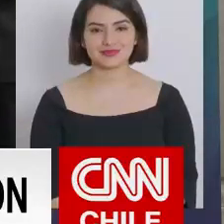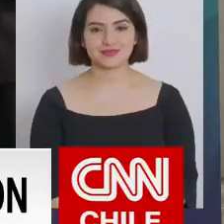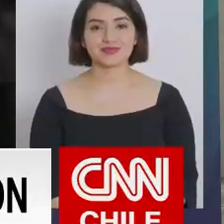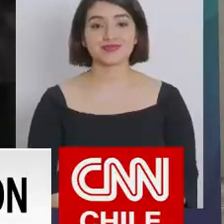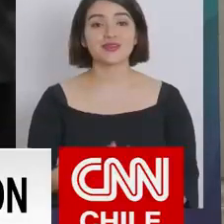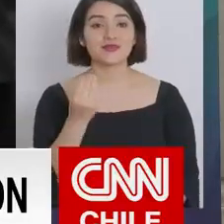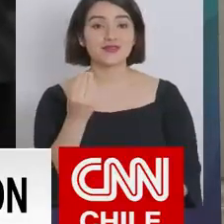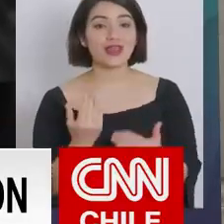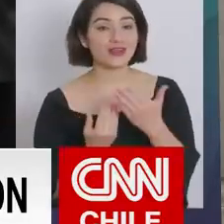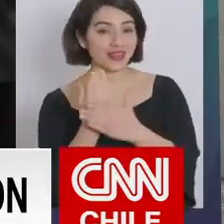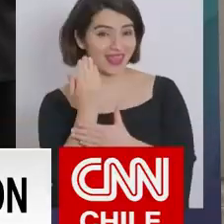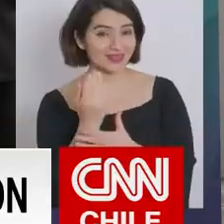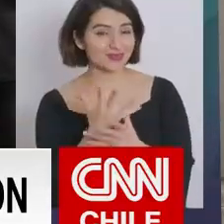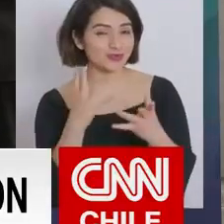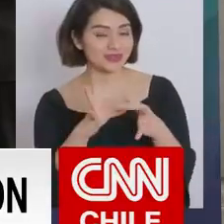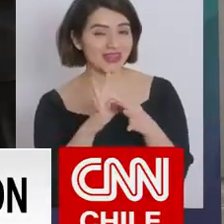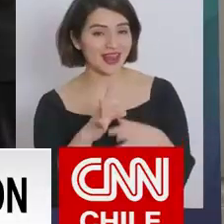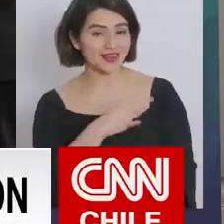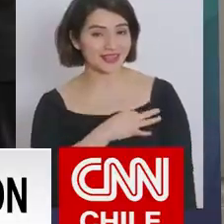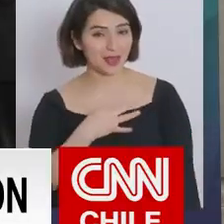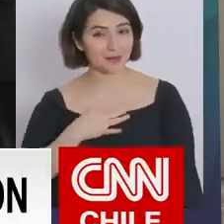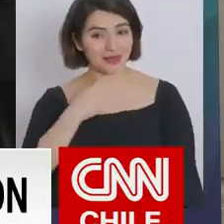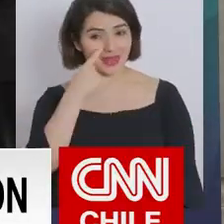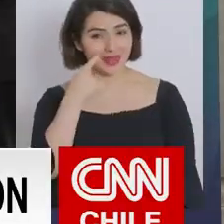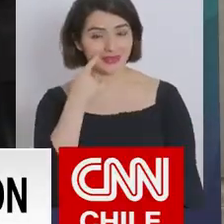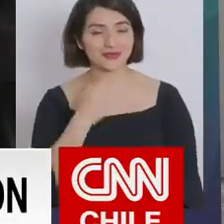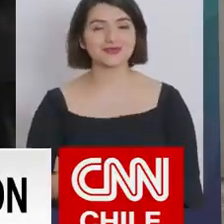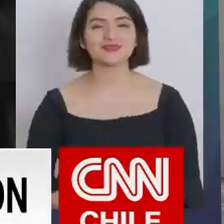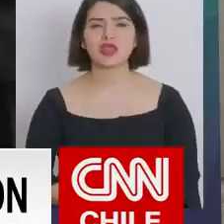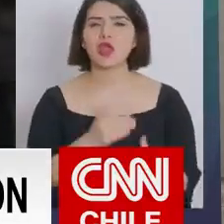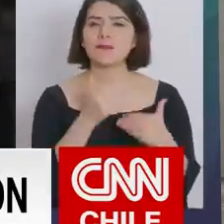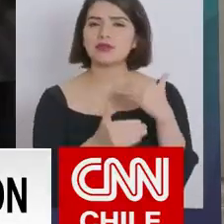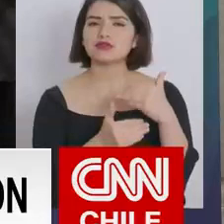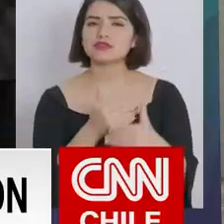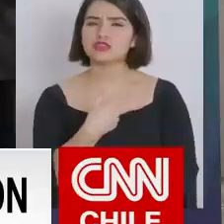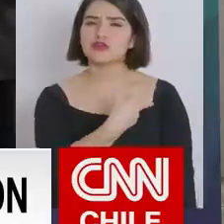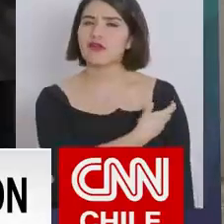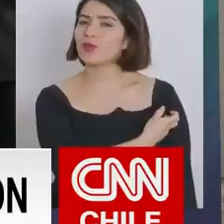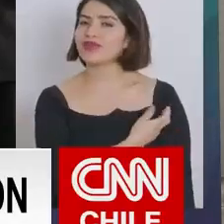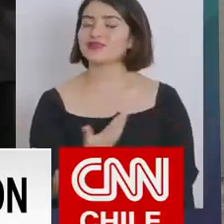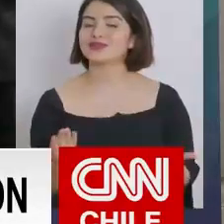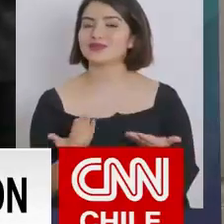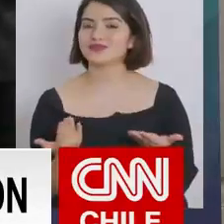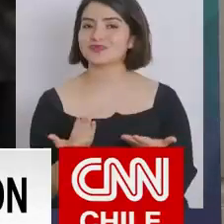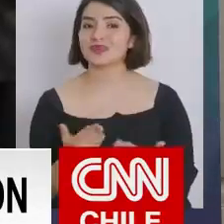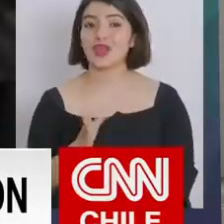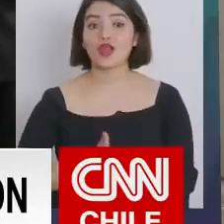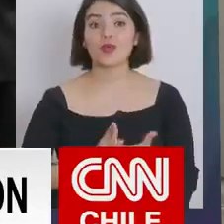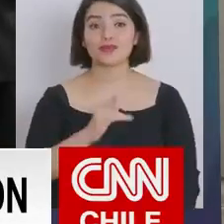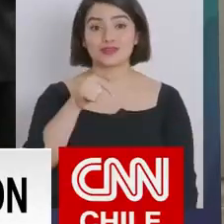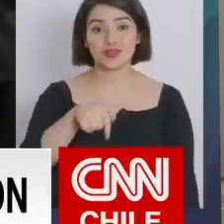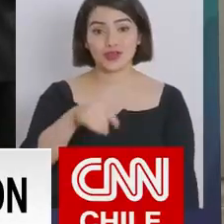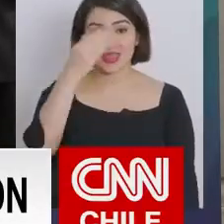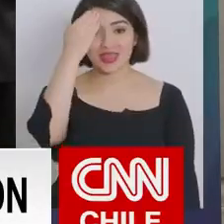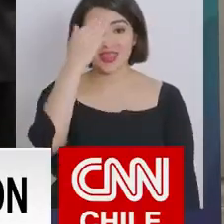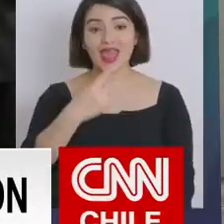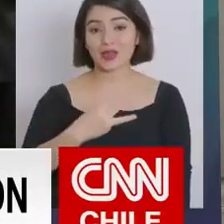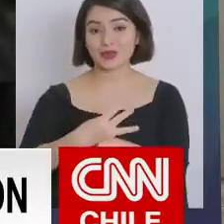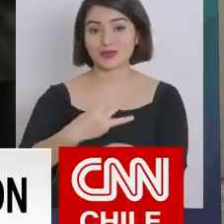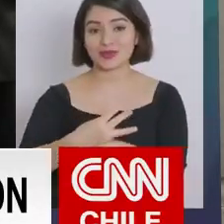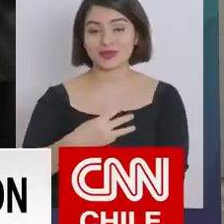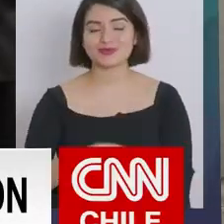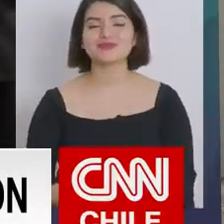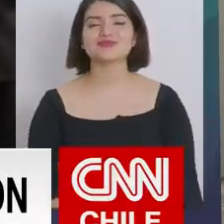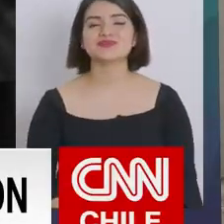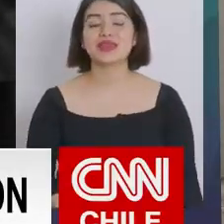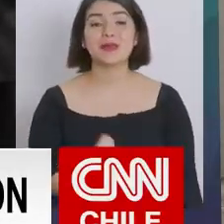Muy buenos días, muchas gracias, ministro. Con respecto al proceso de vacunación que comenzó en el día de hoy con los adultos mayores,